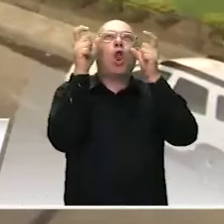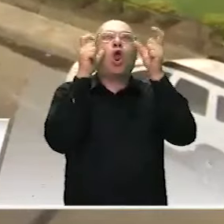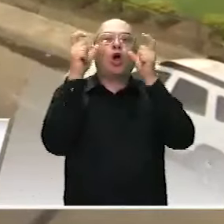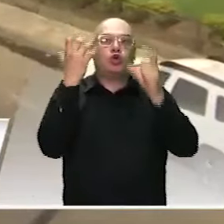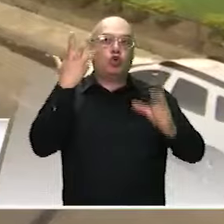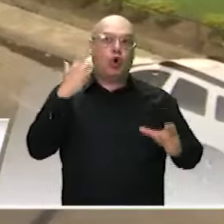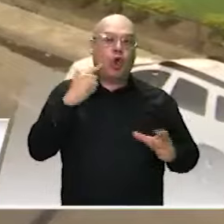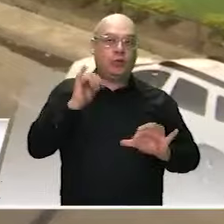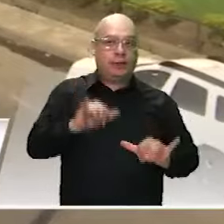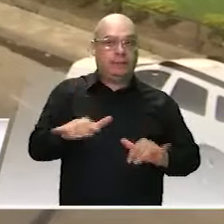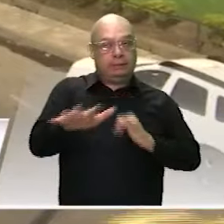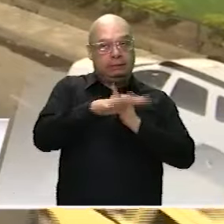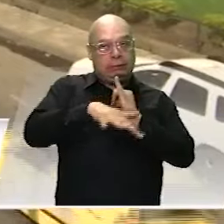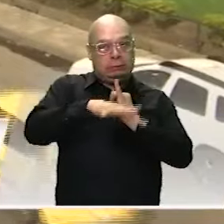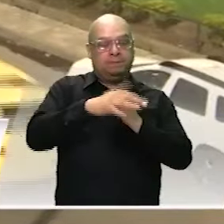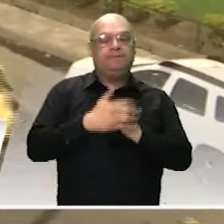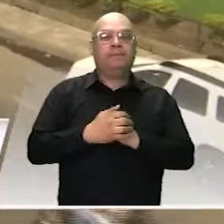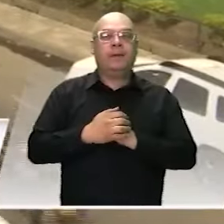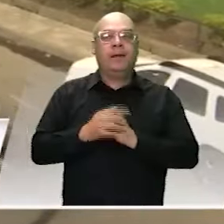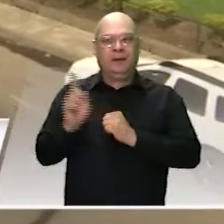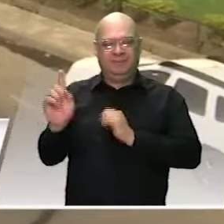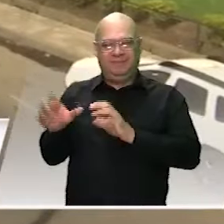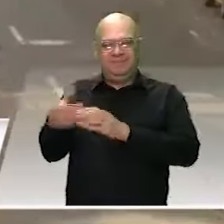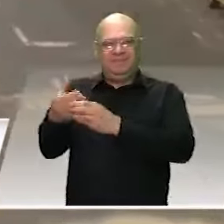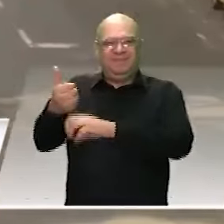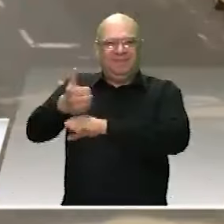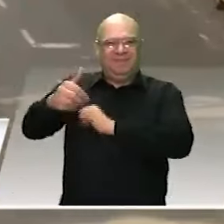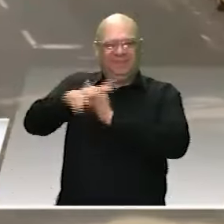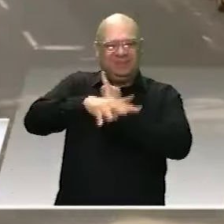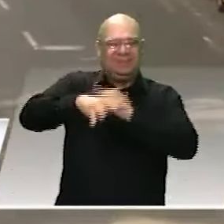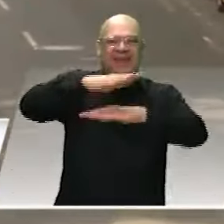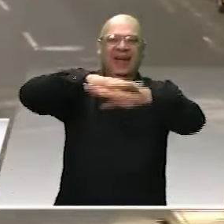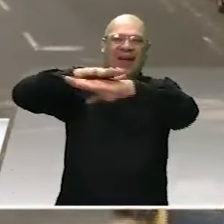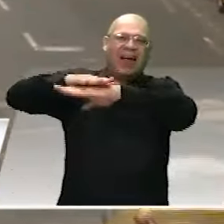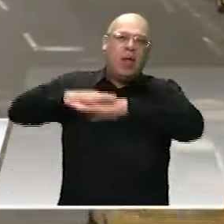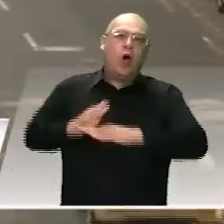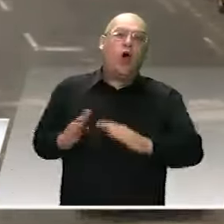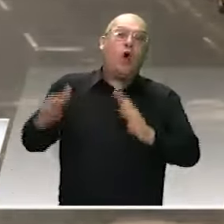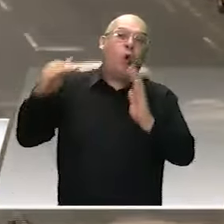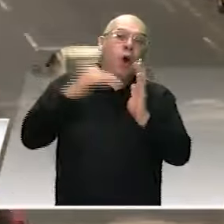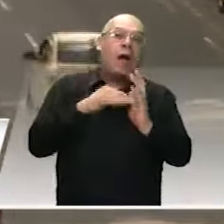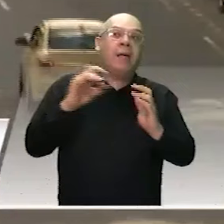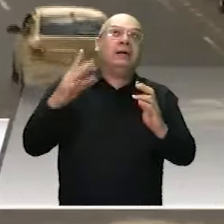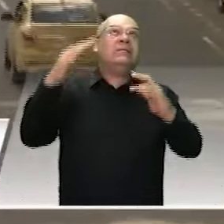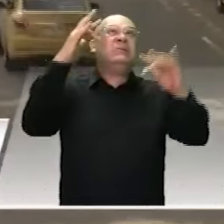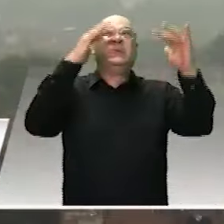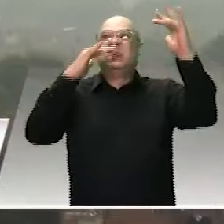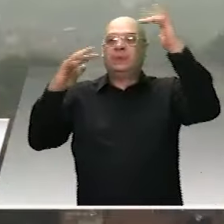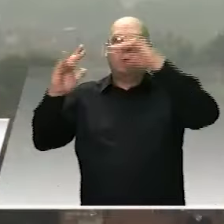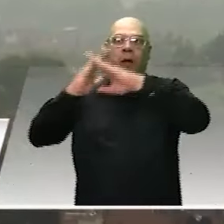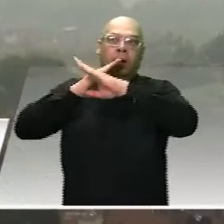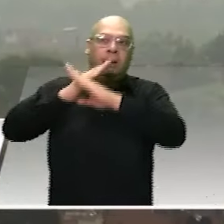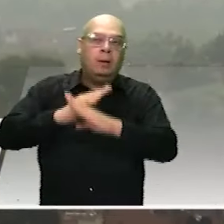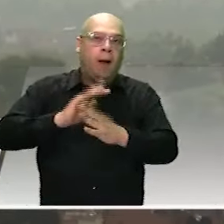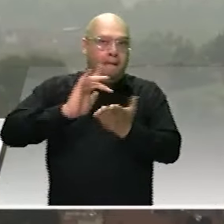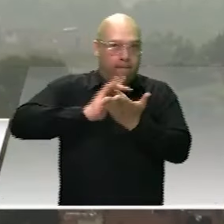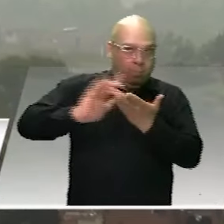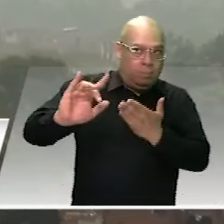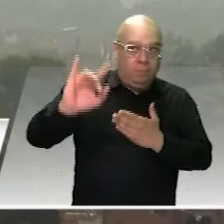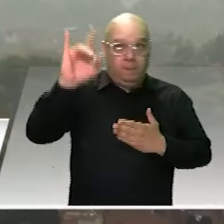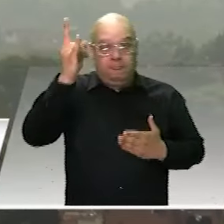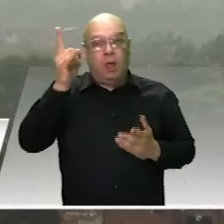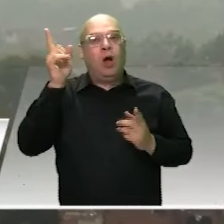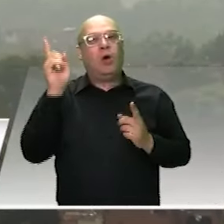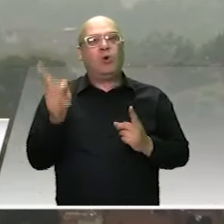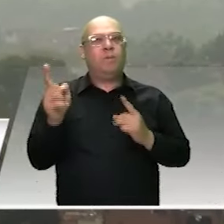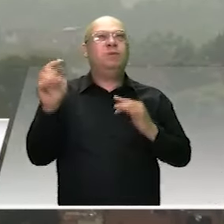Sin embargo las autoridades no descartan que nuevamente llegue un nivel de prevención alerta o emergencia ante episodios